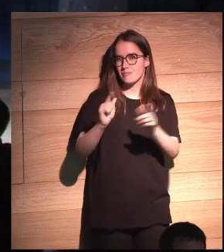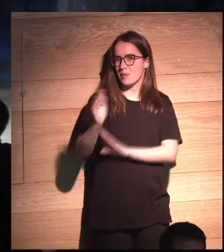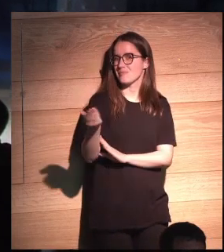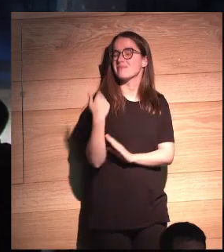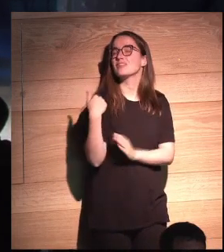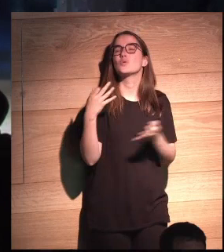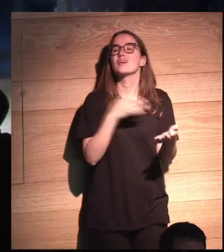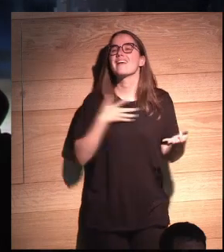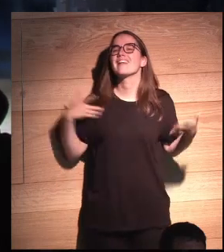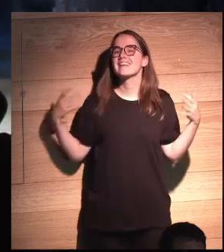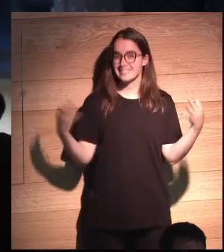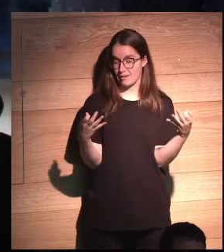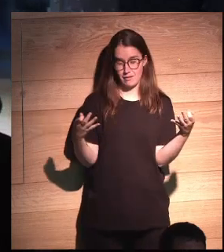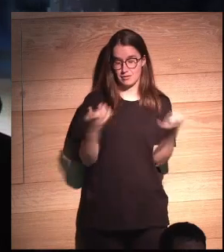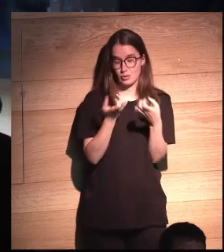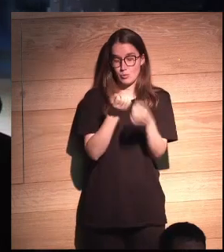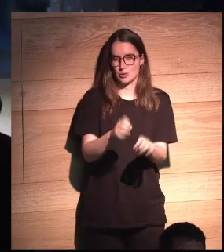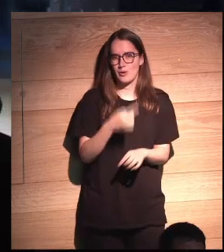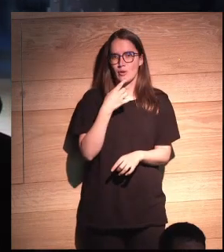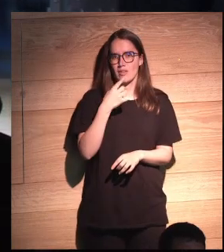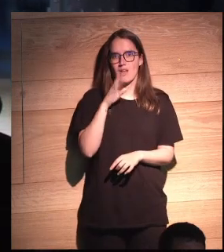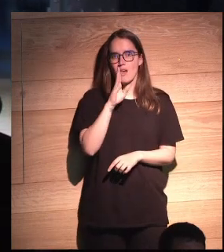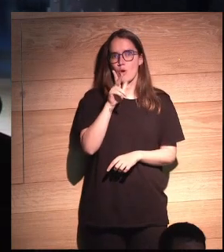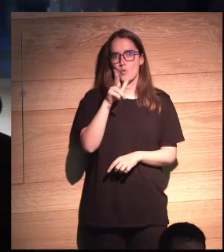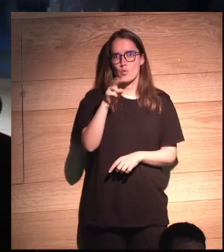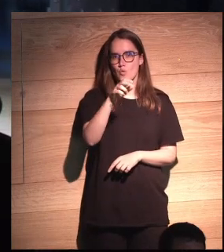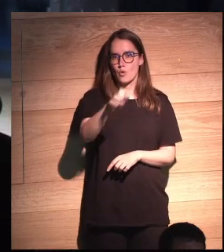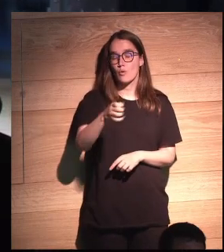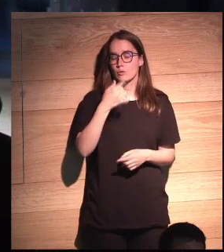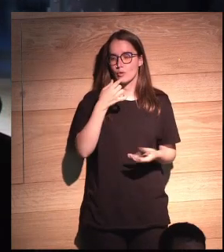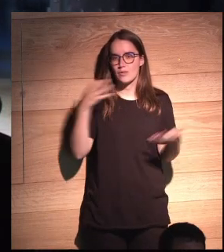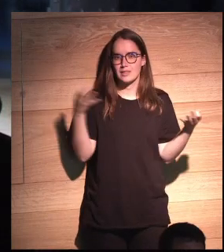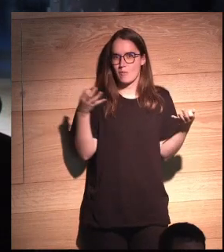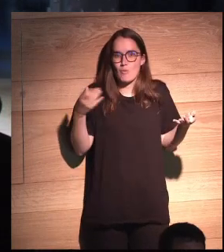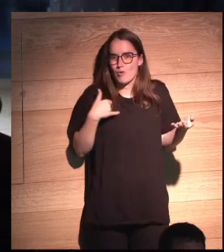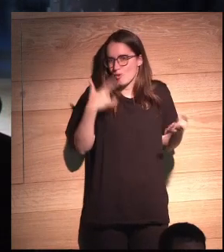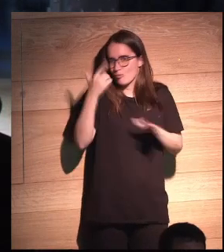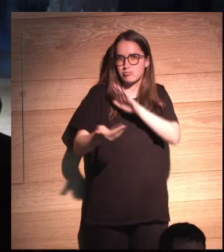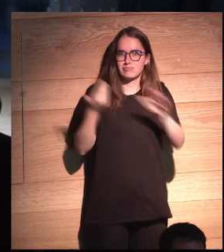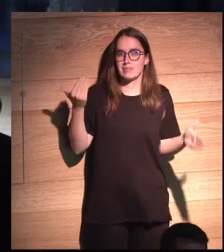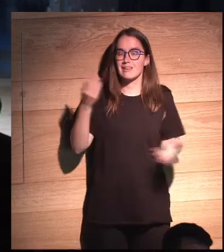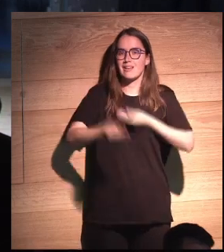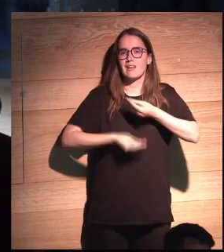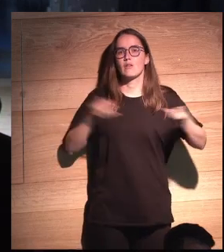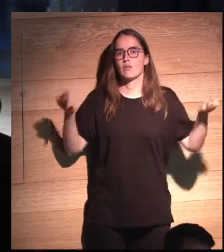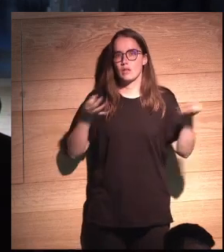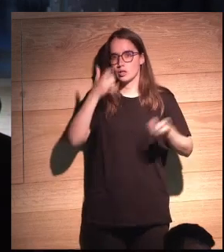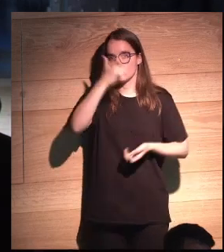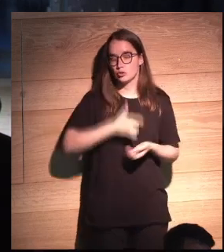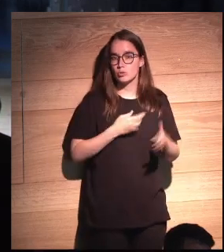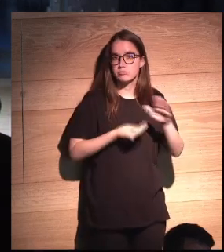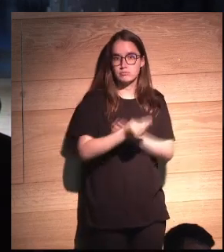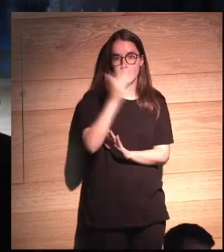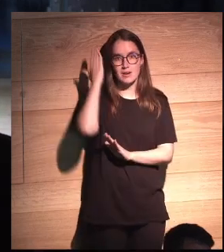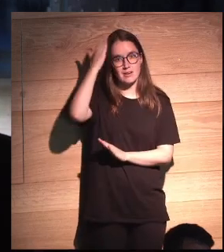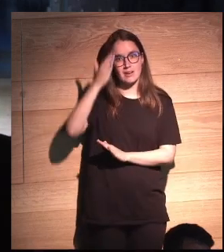iba a decir, ¿qué quieres hacer? Es un poco lo que decía Hugo, ¿no? Y dije, me tengo que sacar un poco las castañas del fuego. ¿Qué hice? Yo soy de